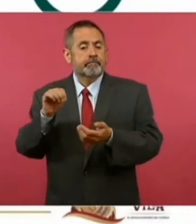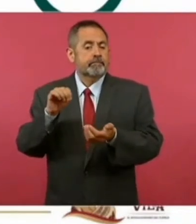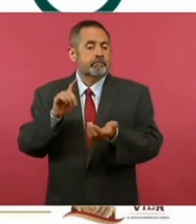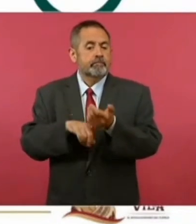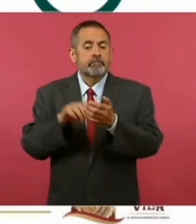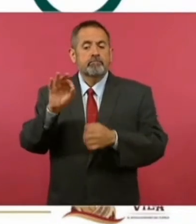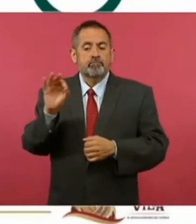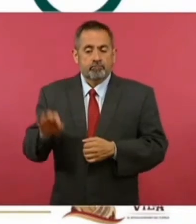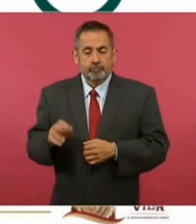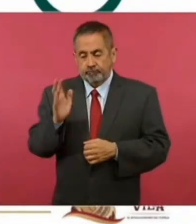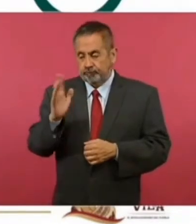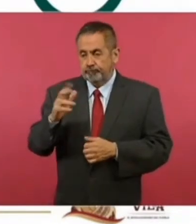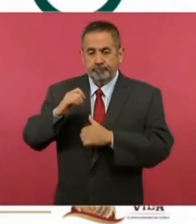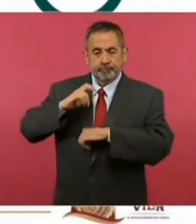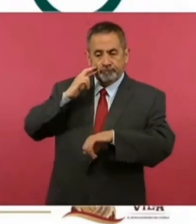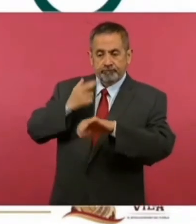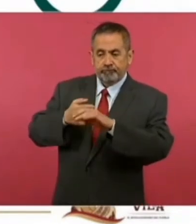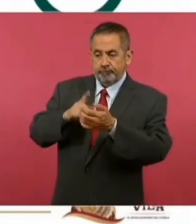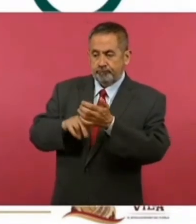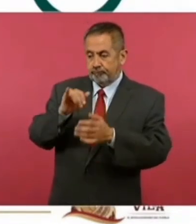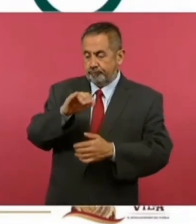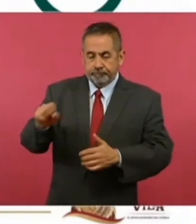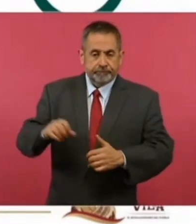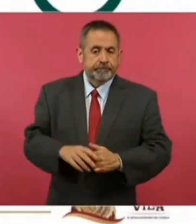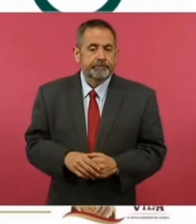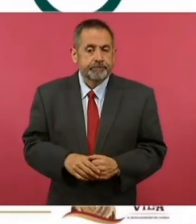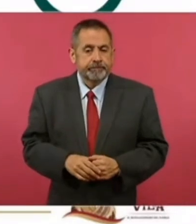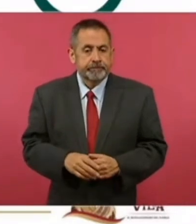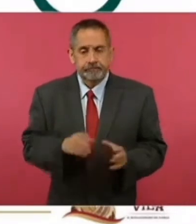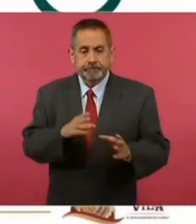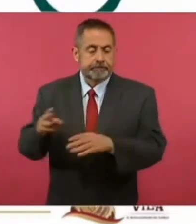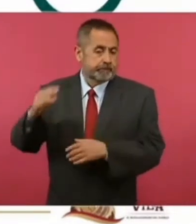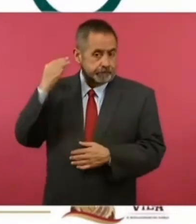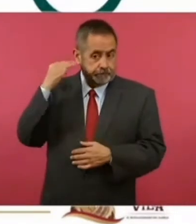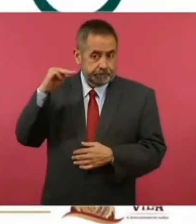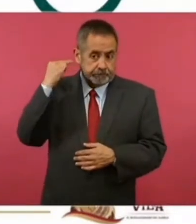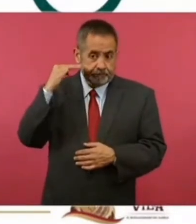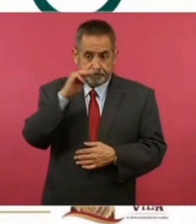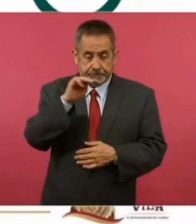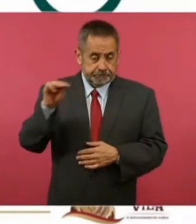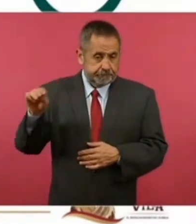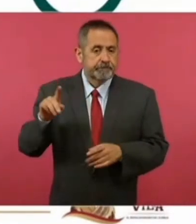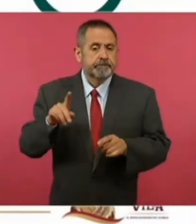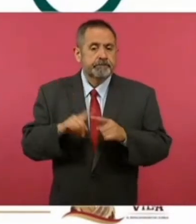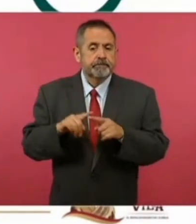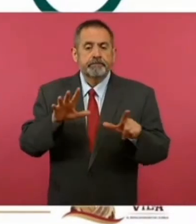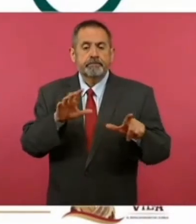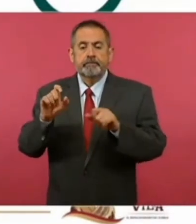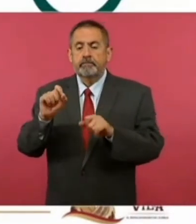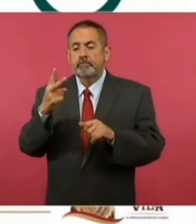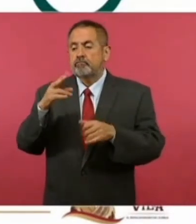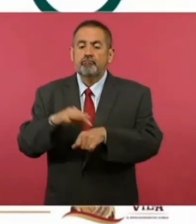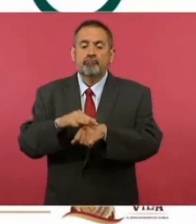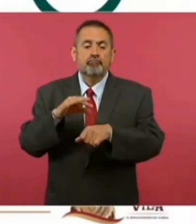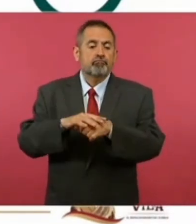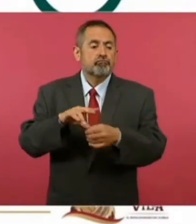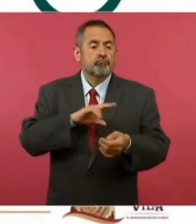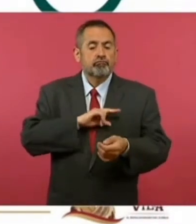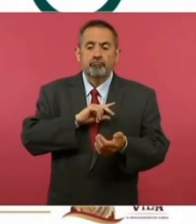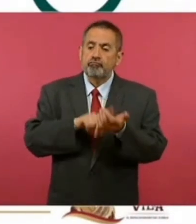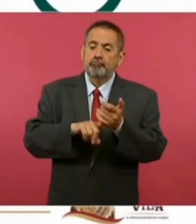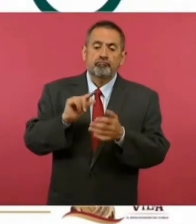hospitalarias operadas por el IMS bienestar en Michoacán se han sumado setecientos veintidós médicas médicos